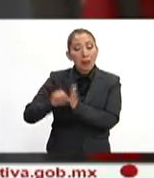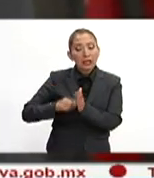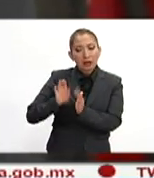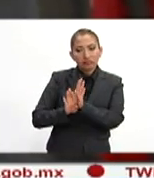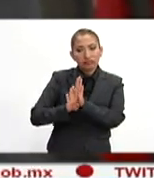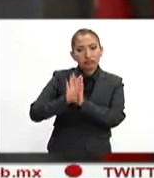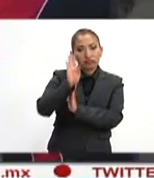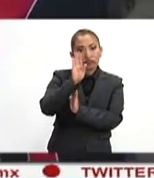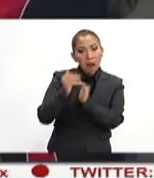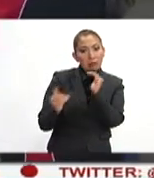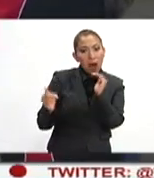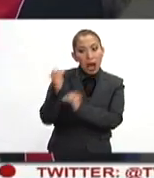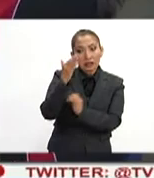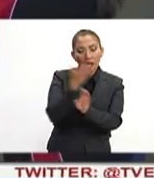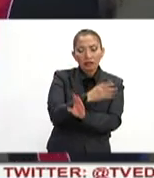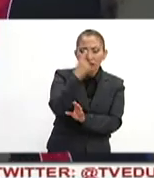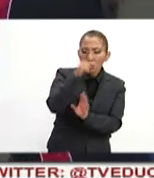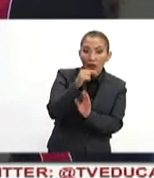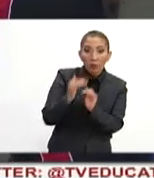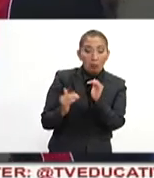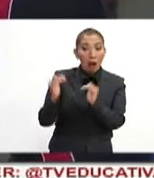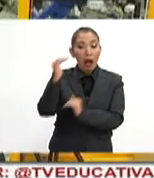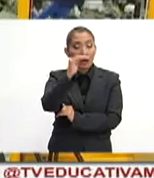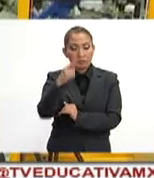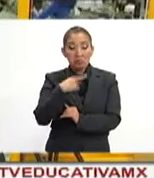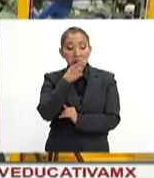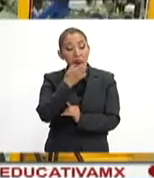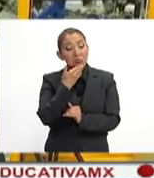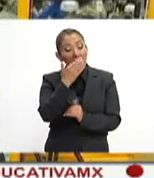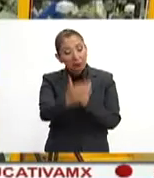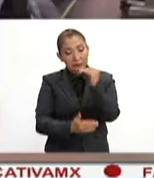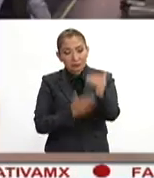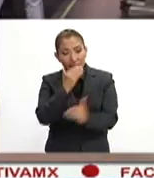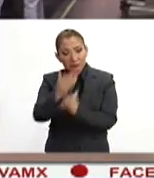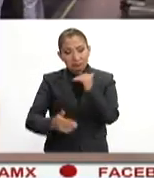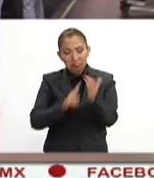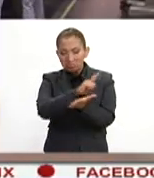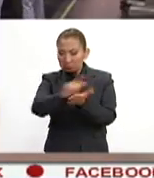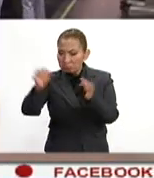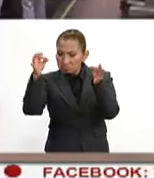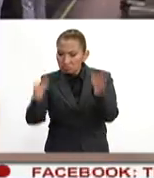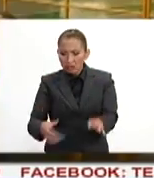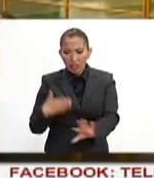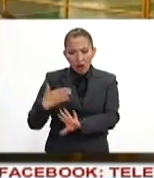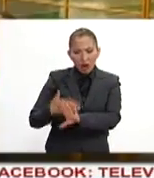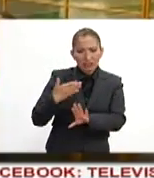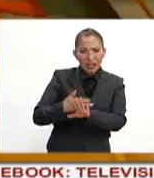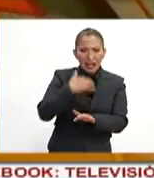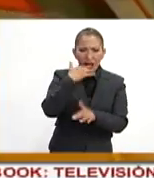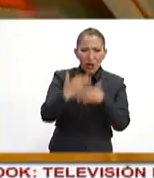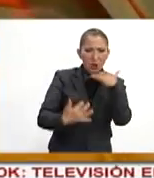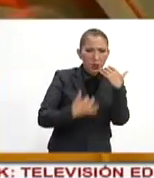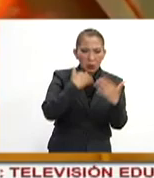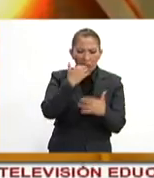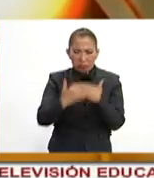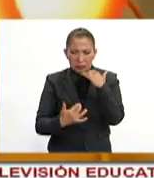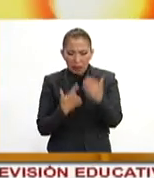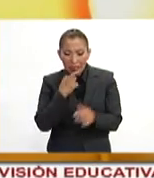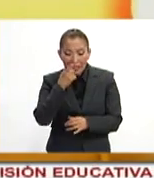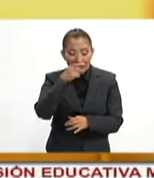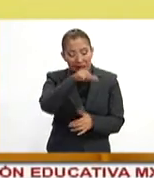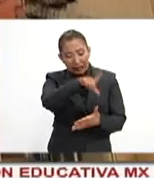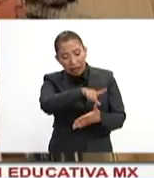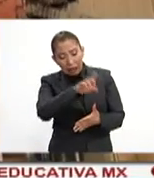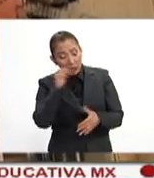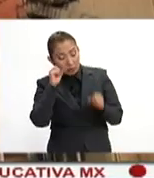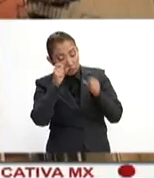con un crecimiento mayor a lo esperado. Elogió también los avances en materia de transparencia y combate a la corrupción y dijo que